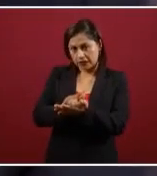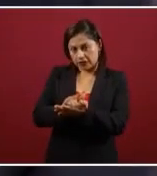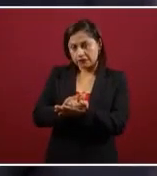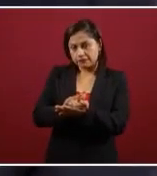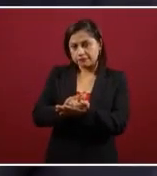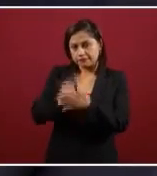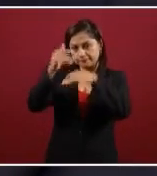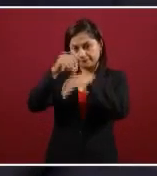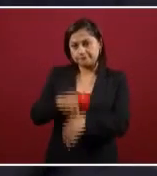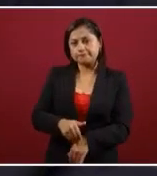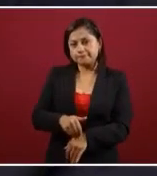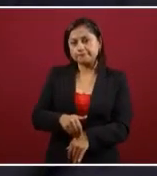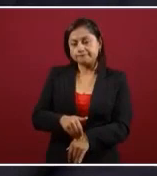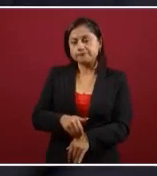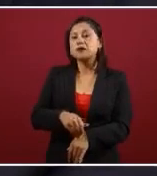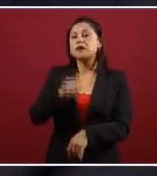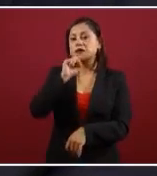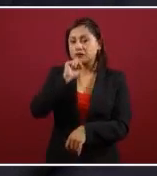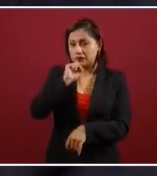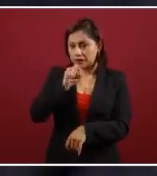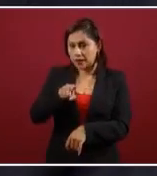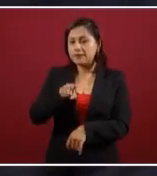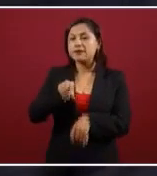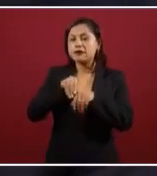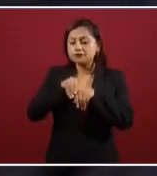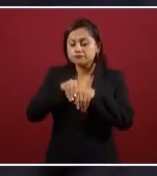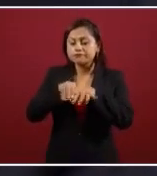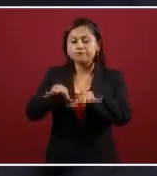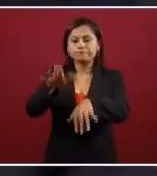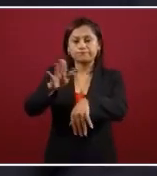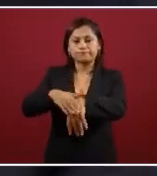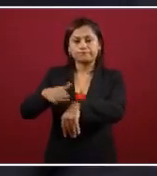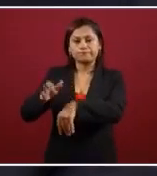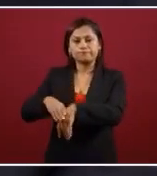orientar más, concientizar más, educar más.